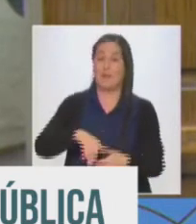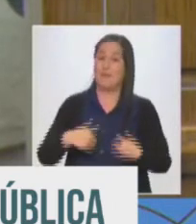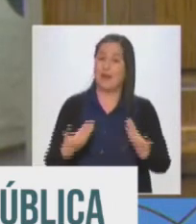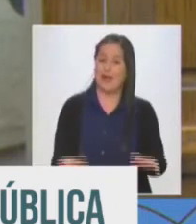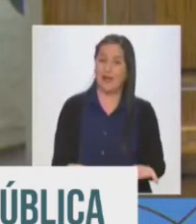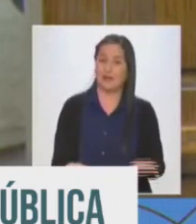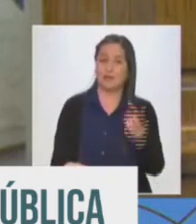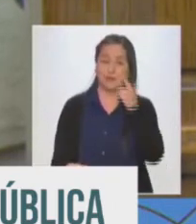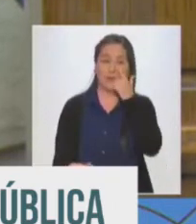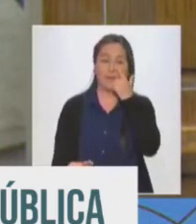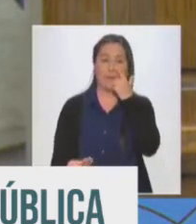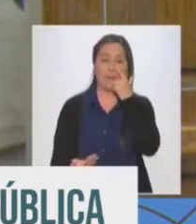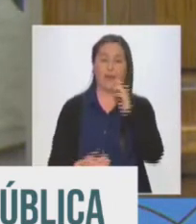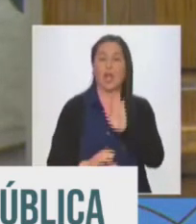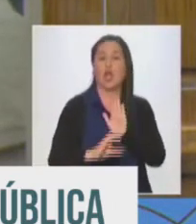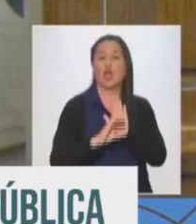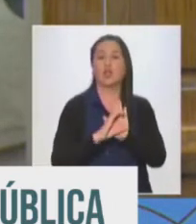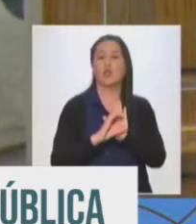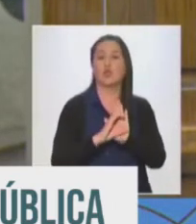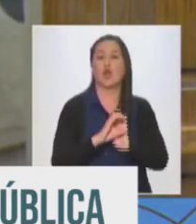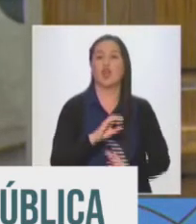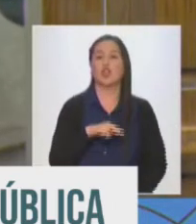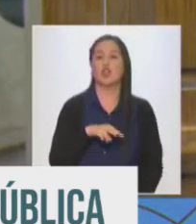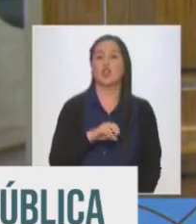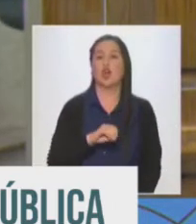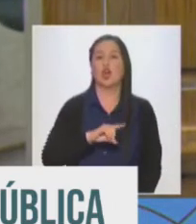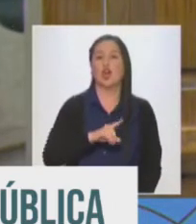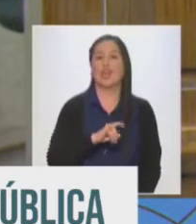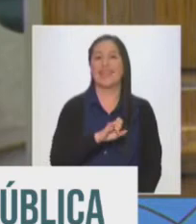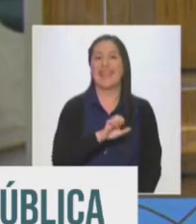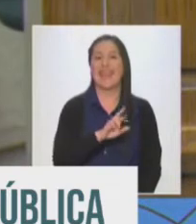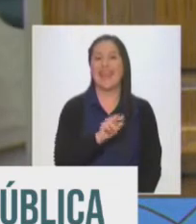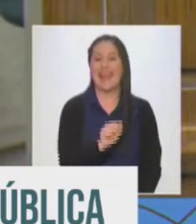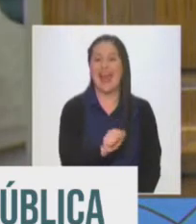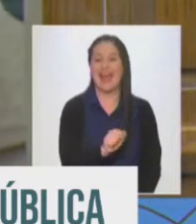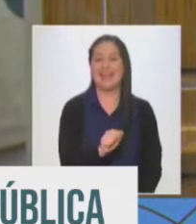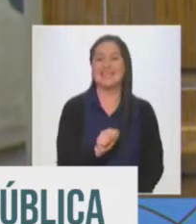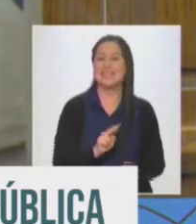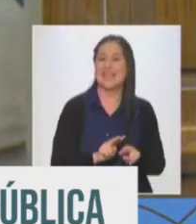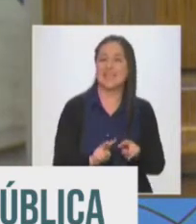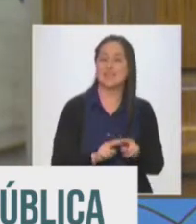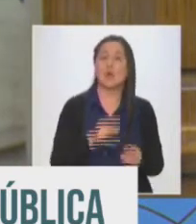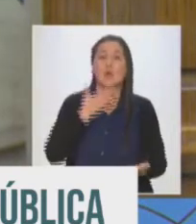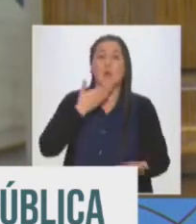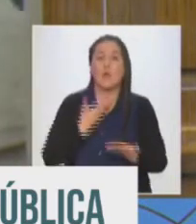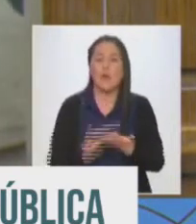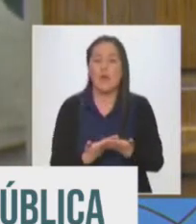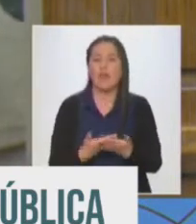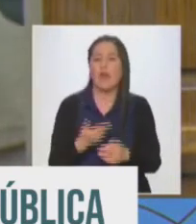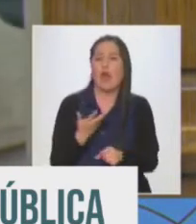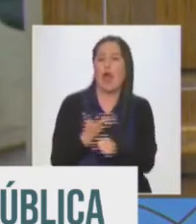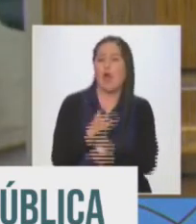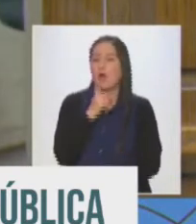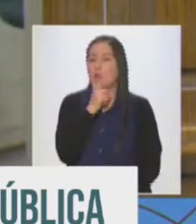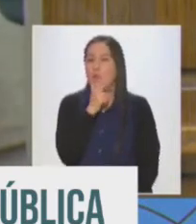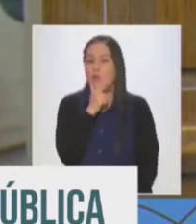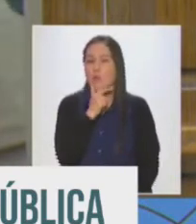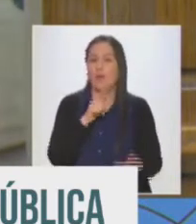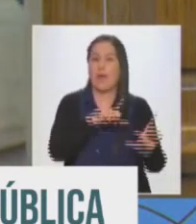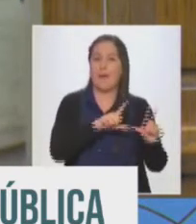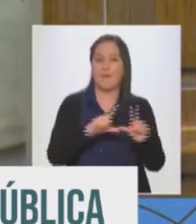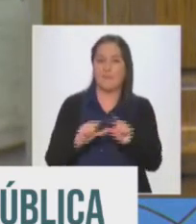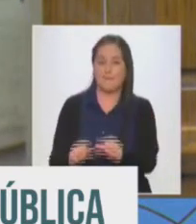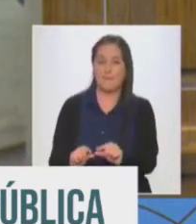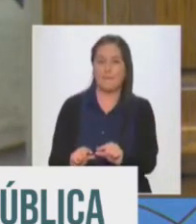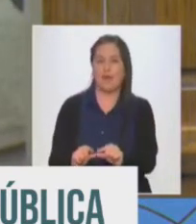el constitucionalista Héctor Noguera nos ha dicho que esta causal se configura cuando, comillas, se pone en tela de juicio o se disminuye la